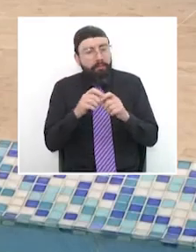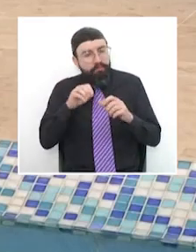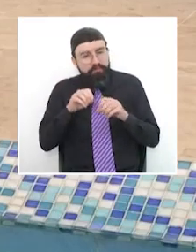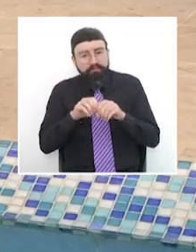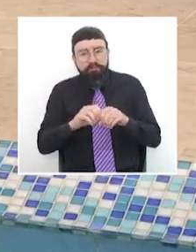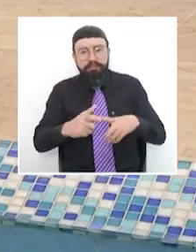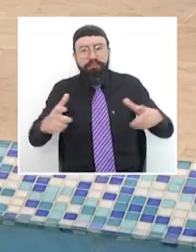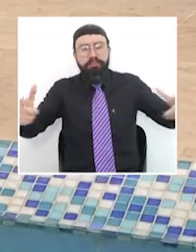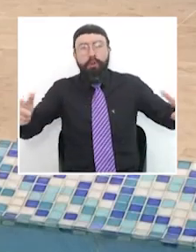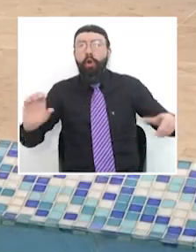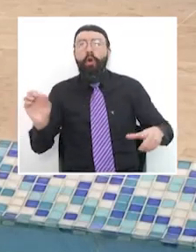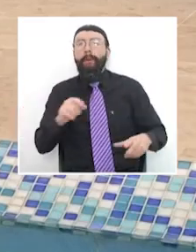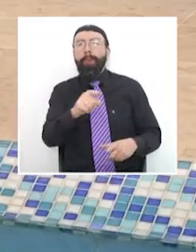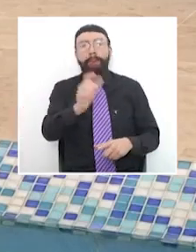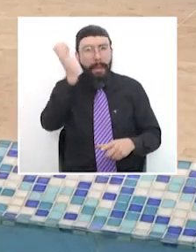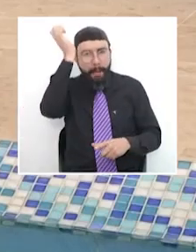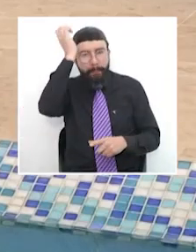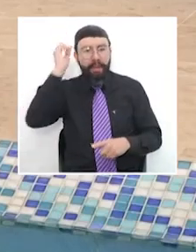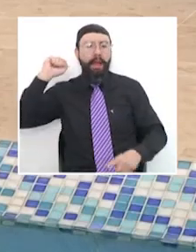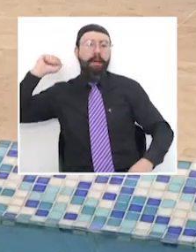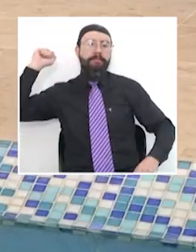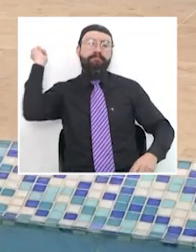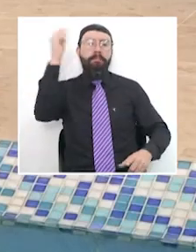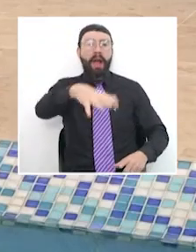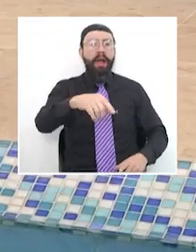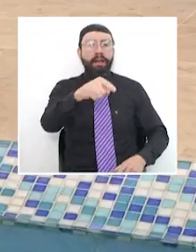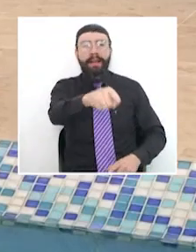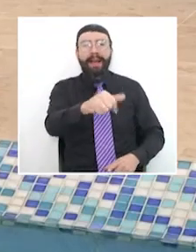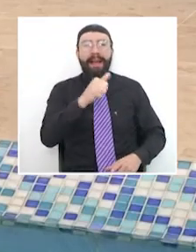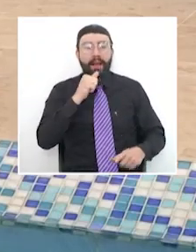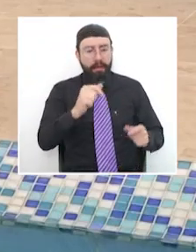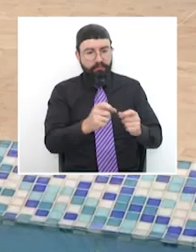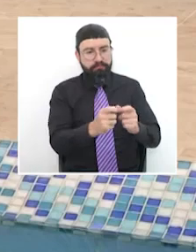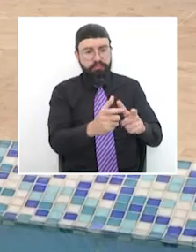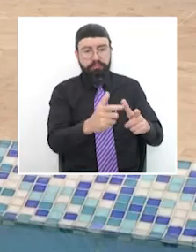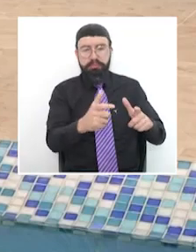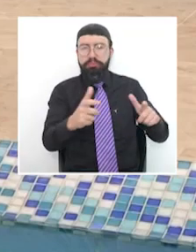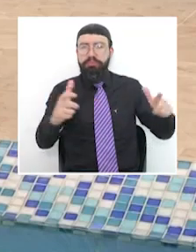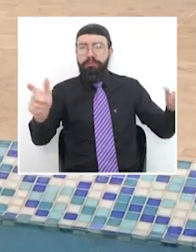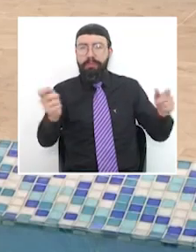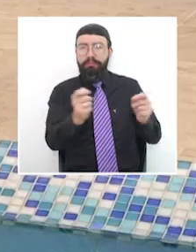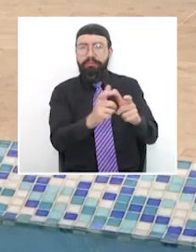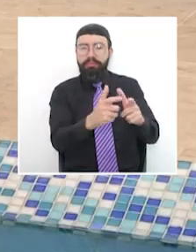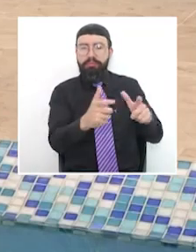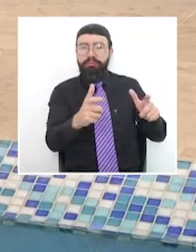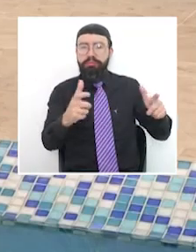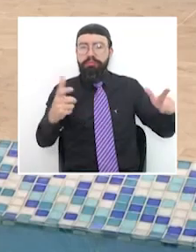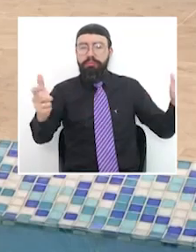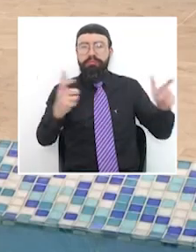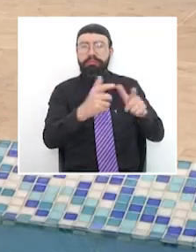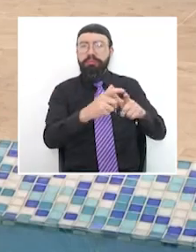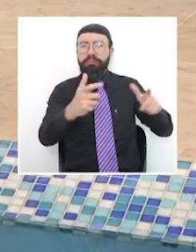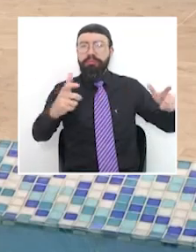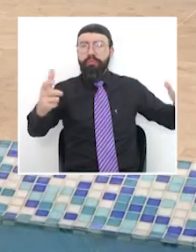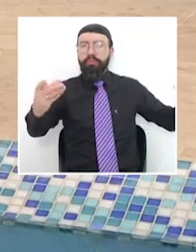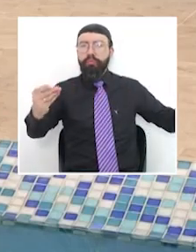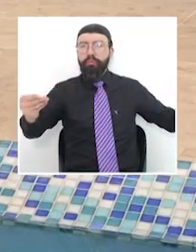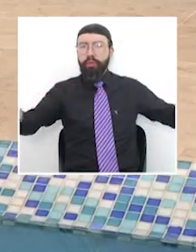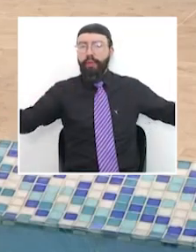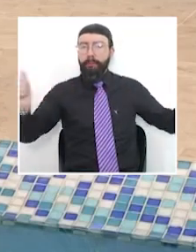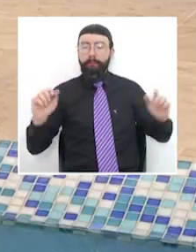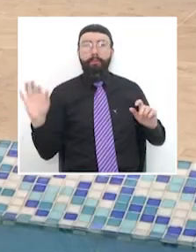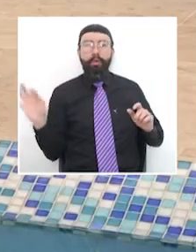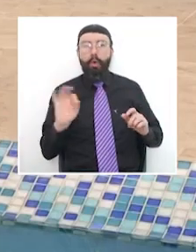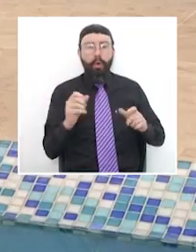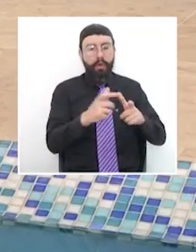tirado una piedra a un lago o a una piscina. Y esas ondas se van difuminando. O llegan y